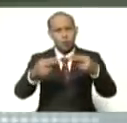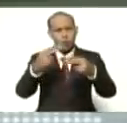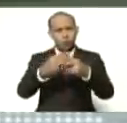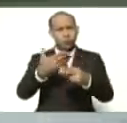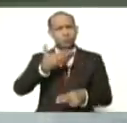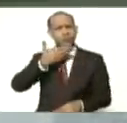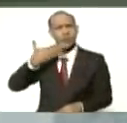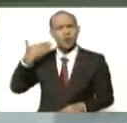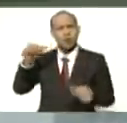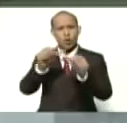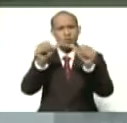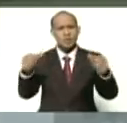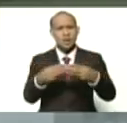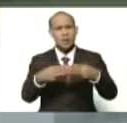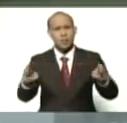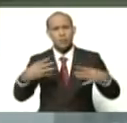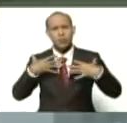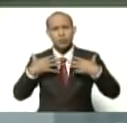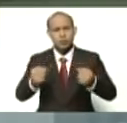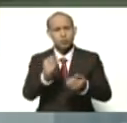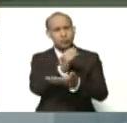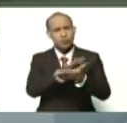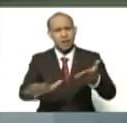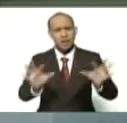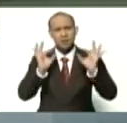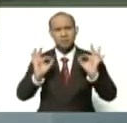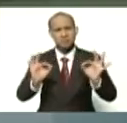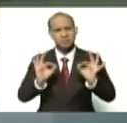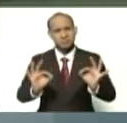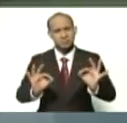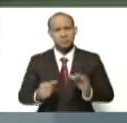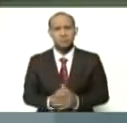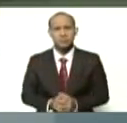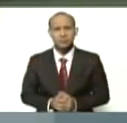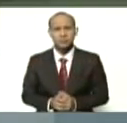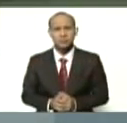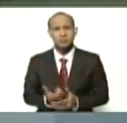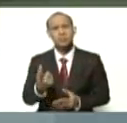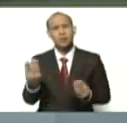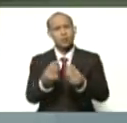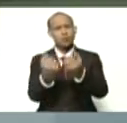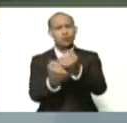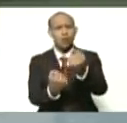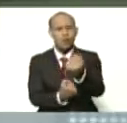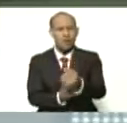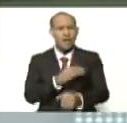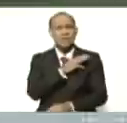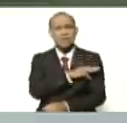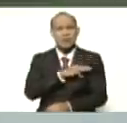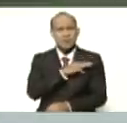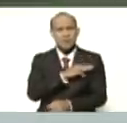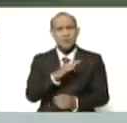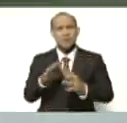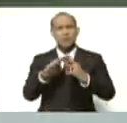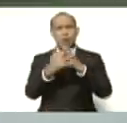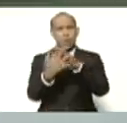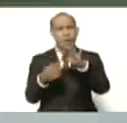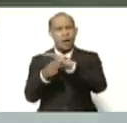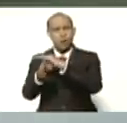mejor sistema público de salud gratuito y de calidad que tenga como base la misión barrio adentro